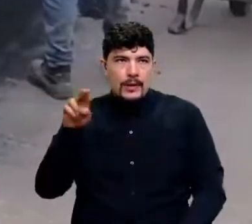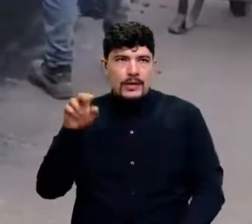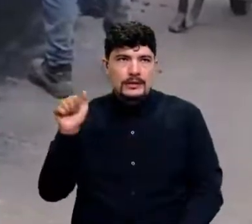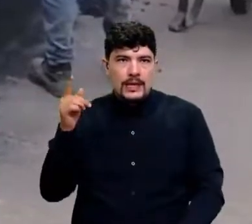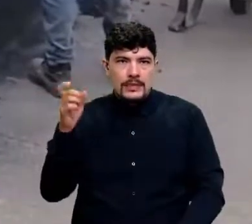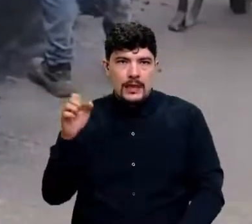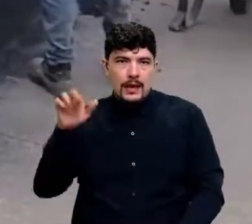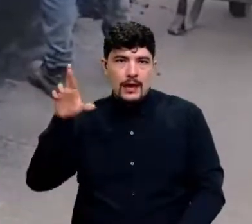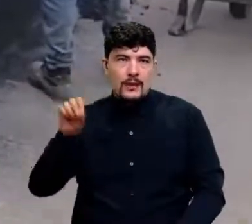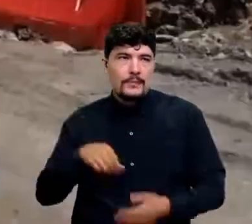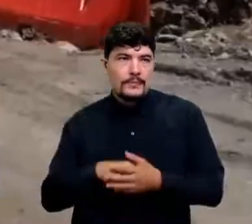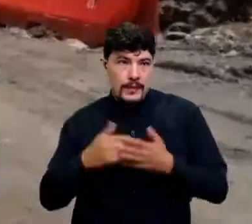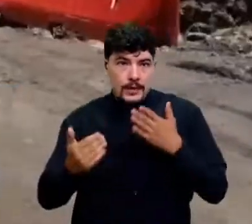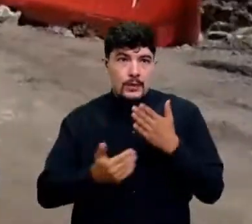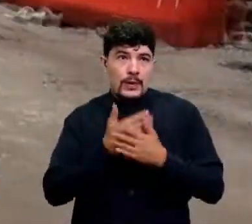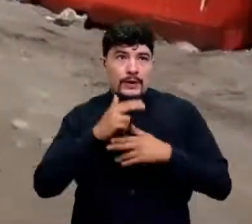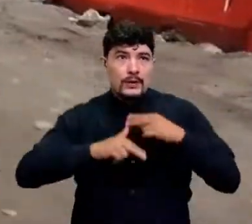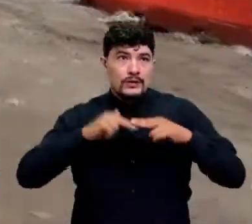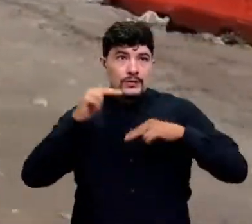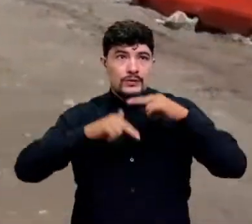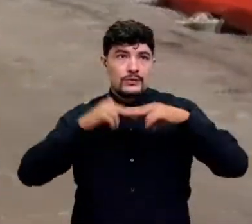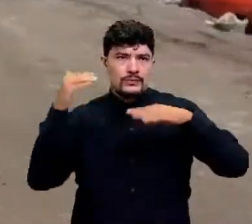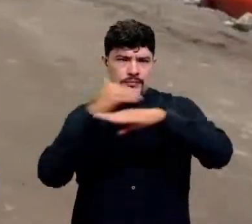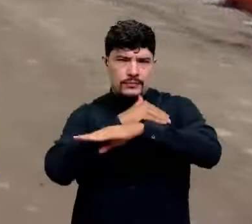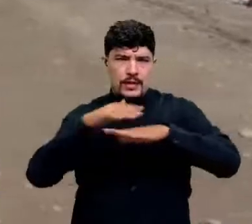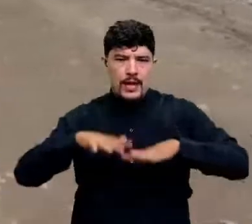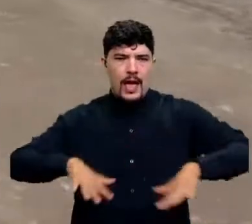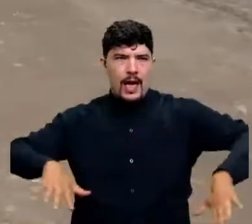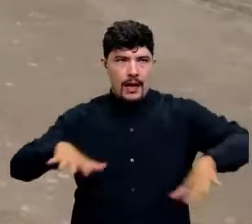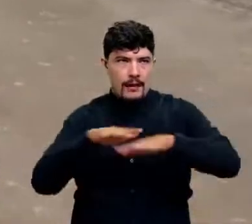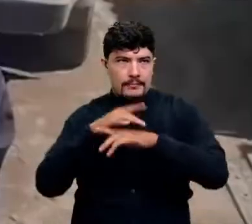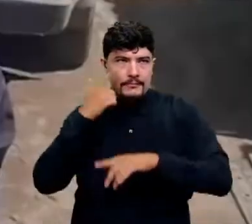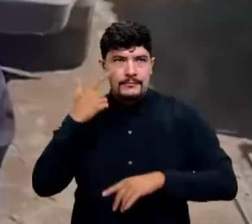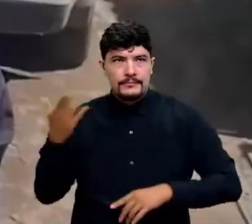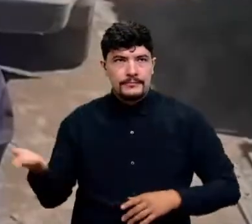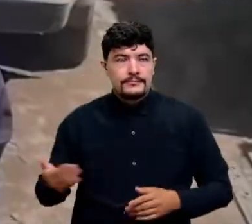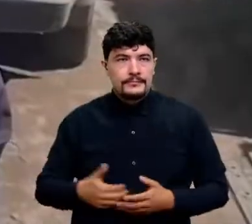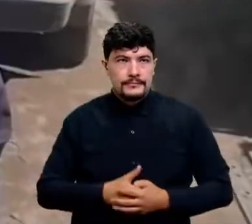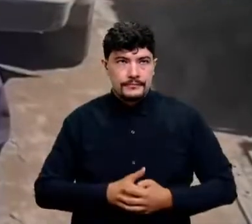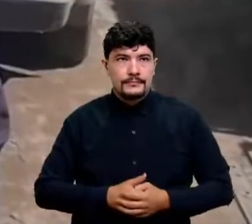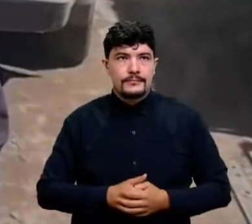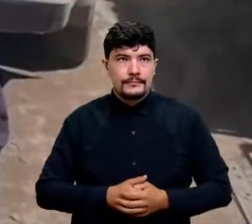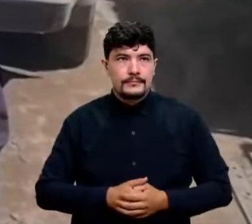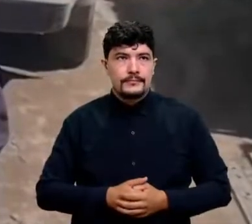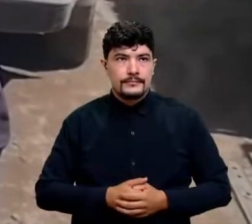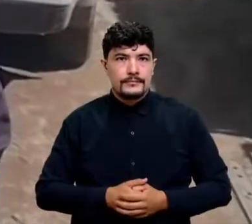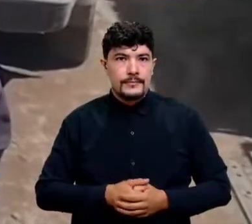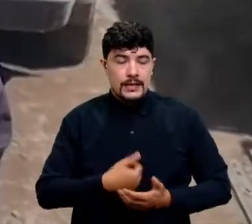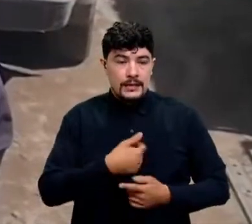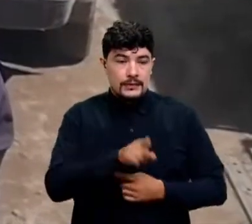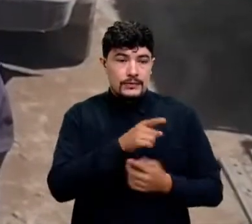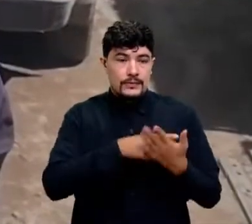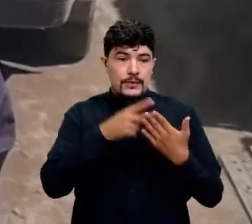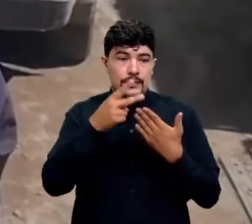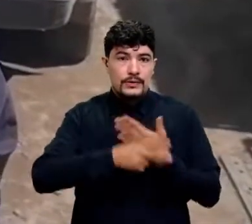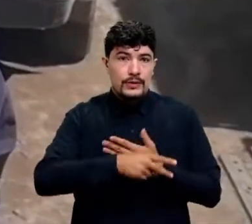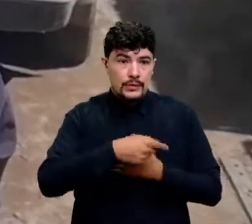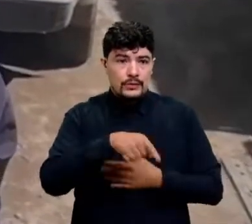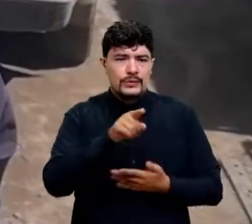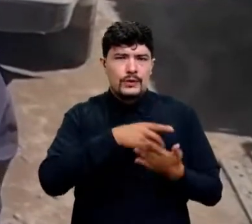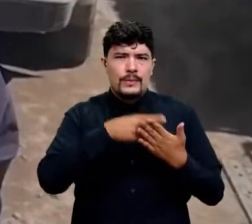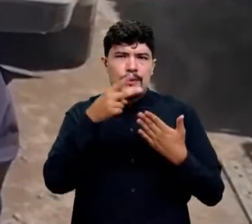la modificación de la vía que comunica varias zonas del país. A lo largo del proyecto se han ejecutado